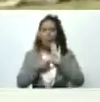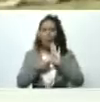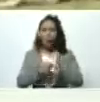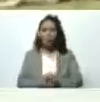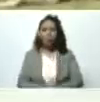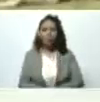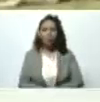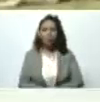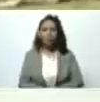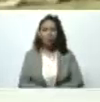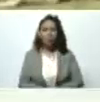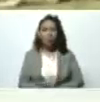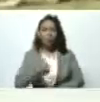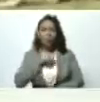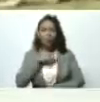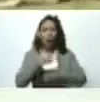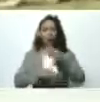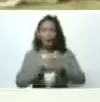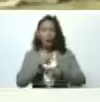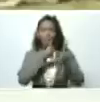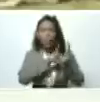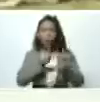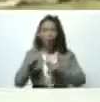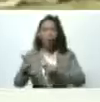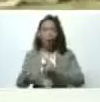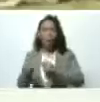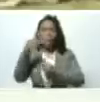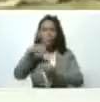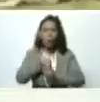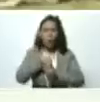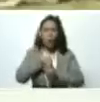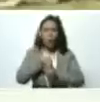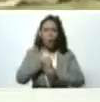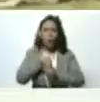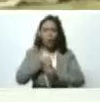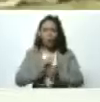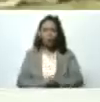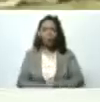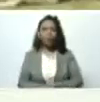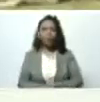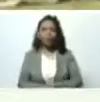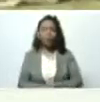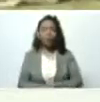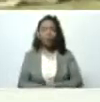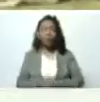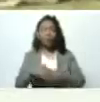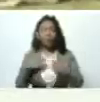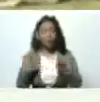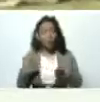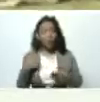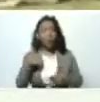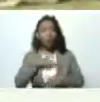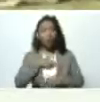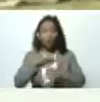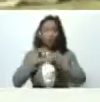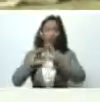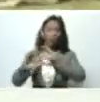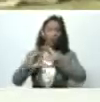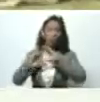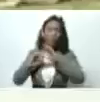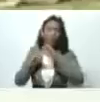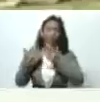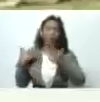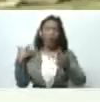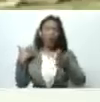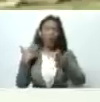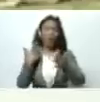estábamos haciendo los programas confinados y estuvimos conversando largamente con